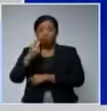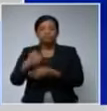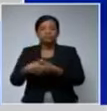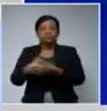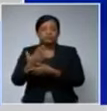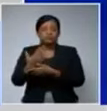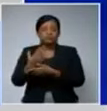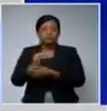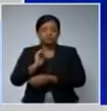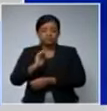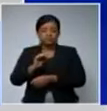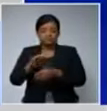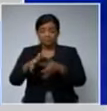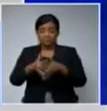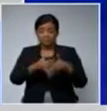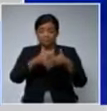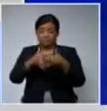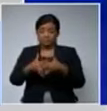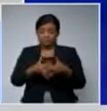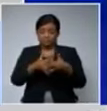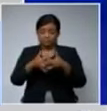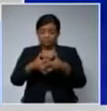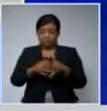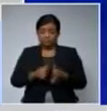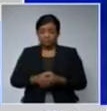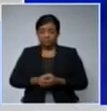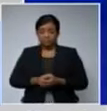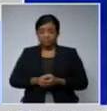el caso de los Estados Unidos,